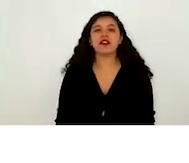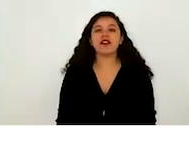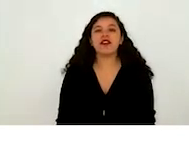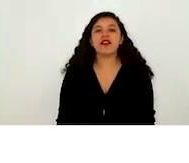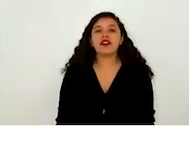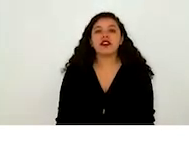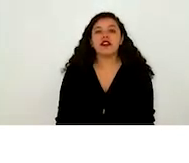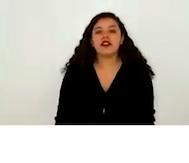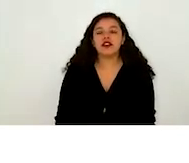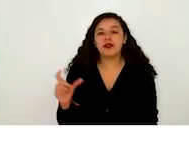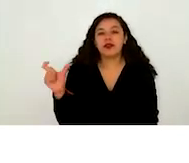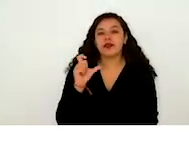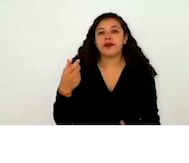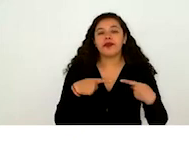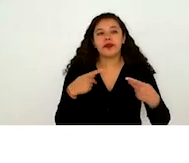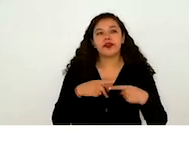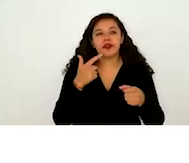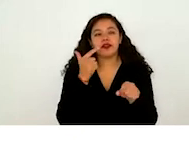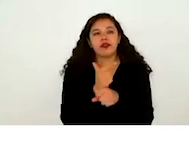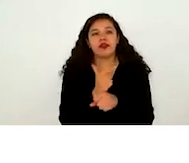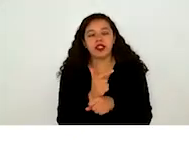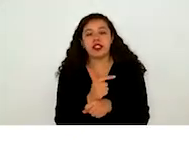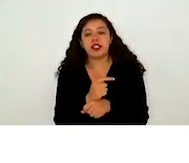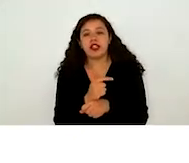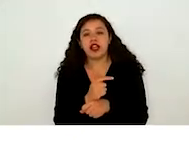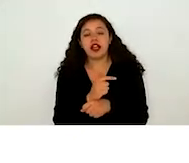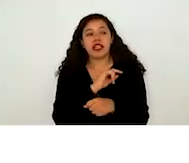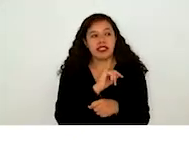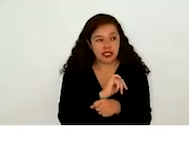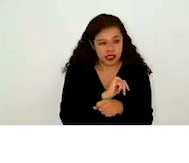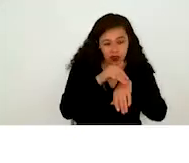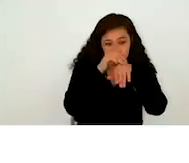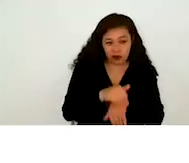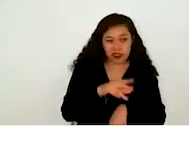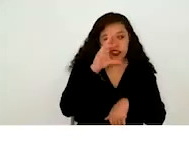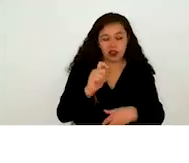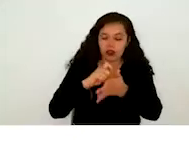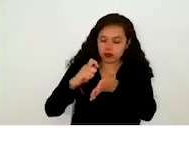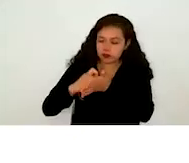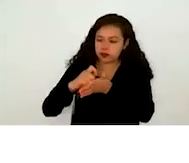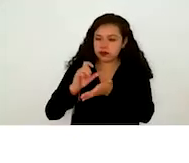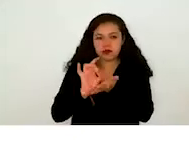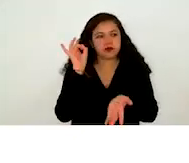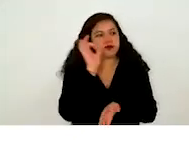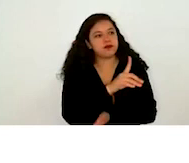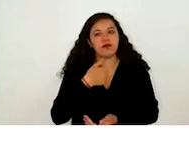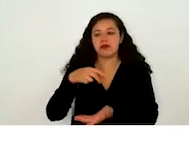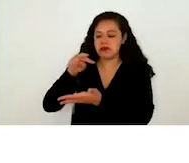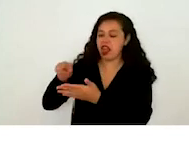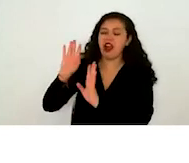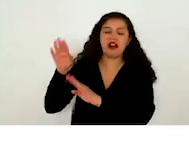esa persona lo haga o no acate lo que lo que está lo que está escrito en este mensaje